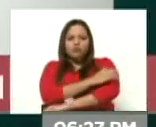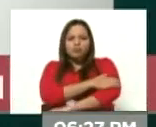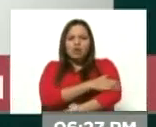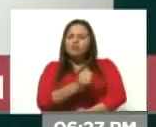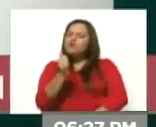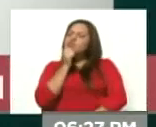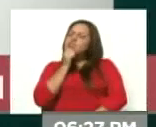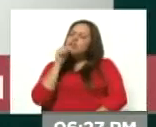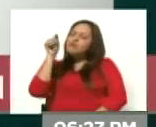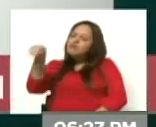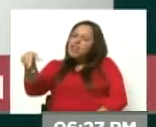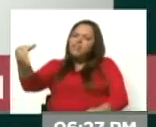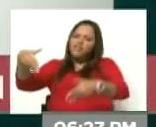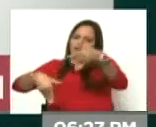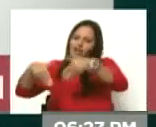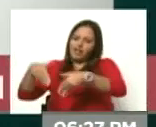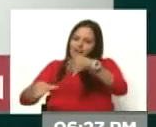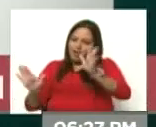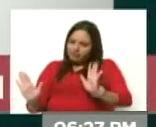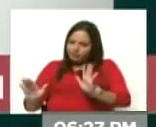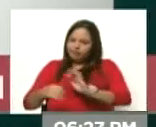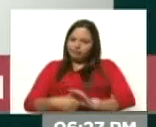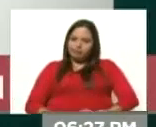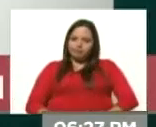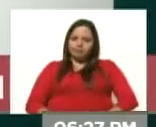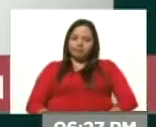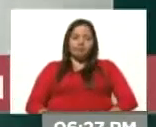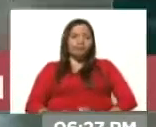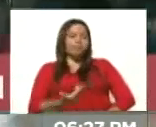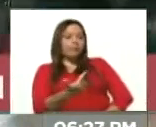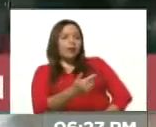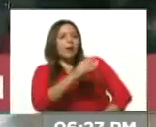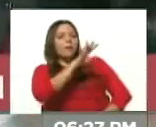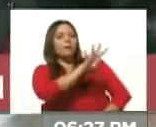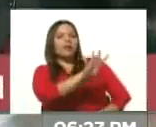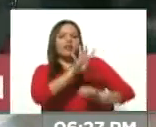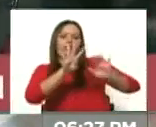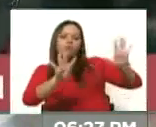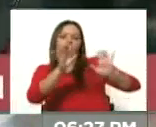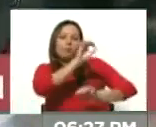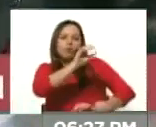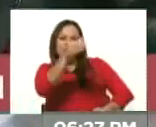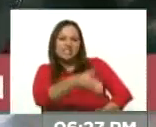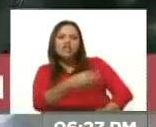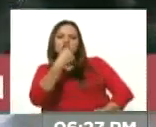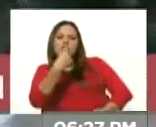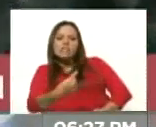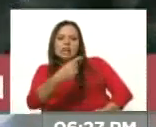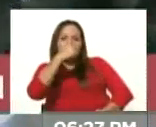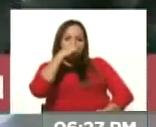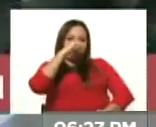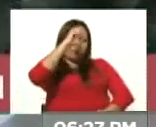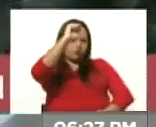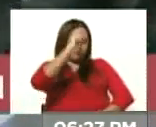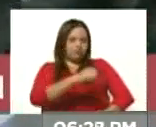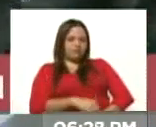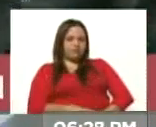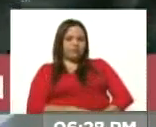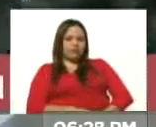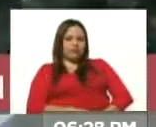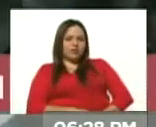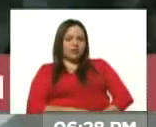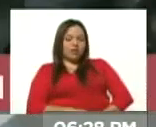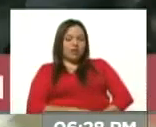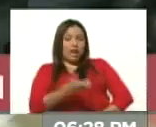quién votaría usted oscar sem el 49% votaría por nicolás maduro en este escenario polarizado